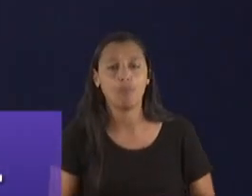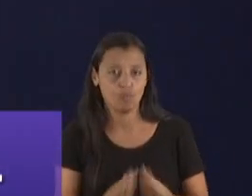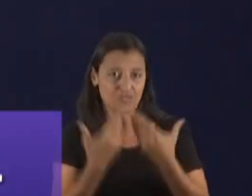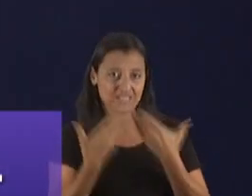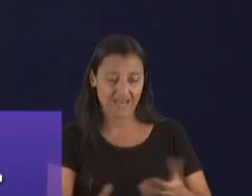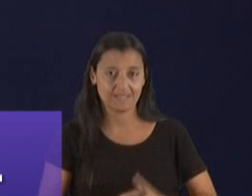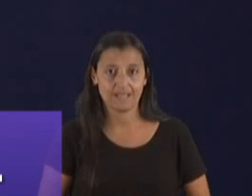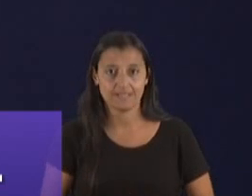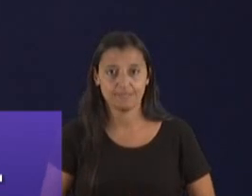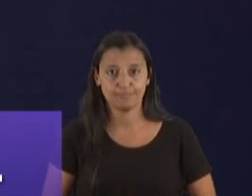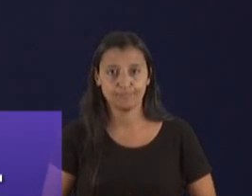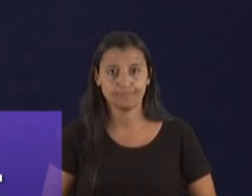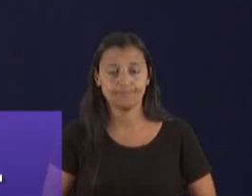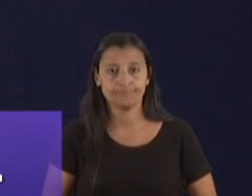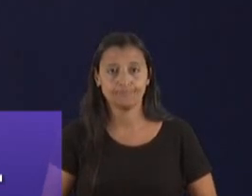ver,